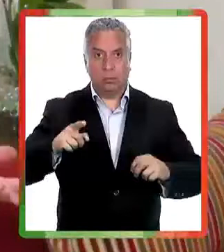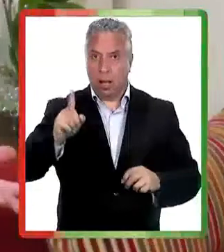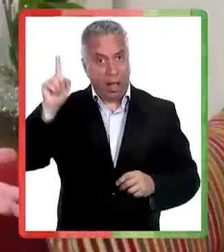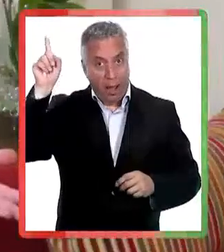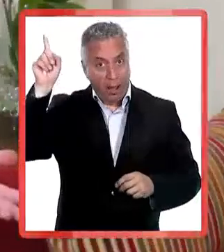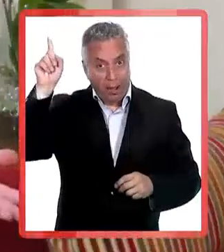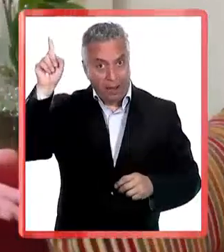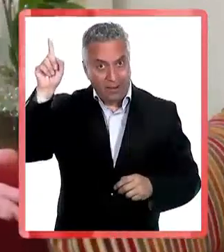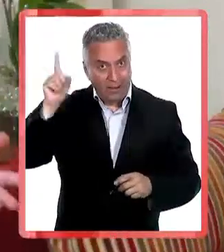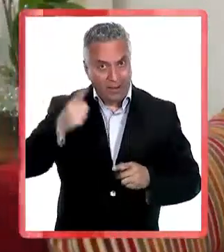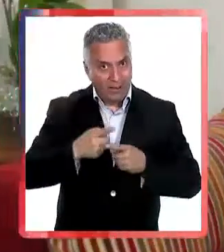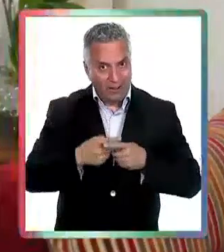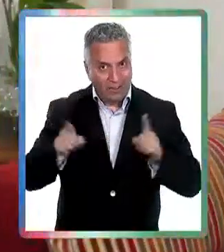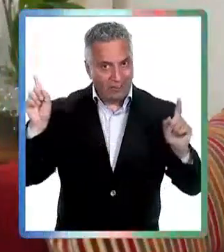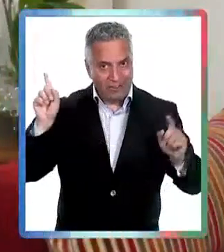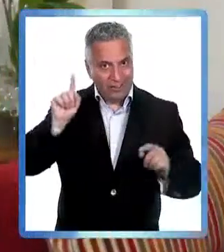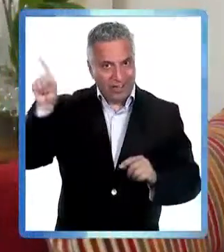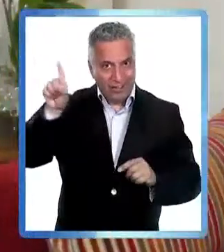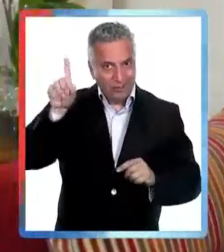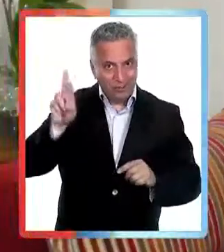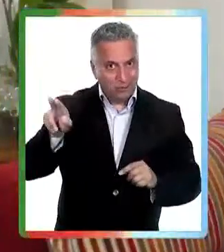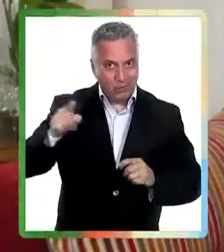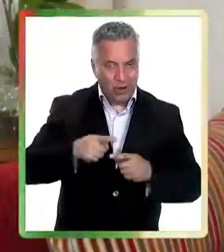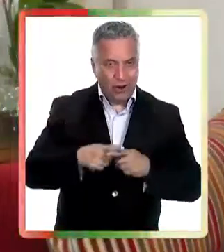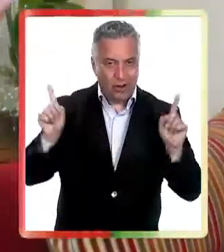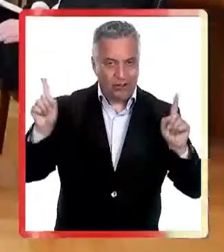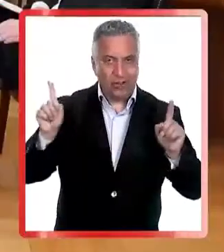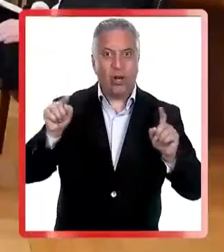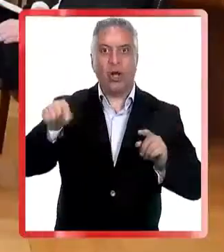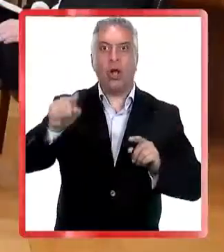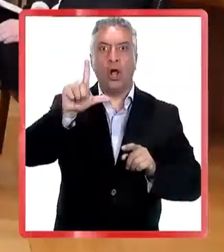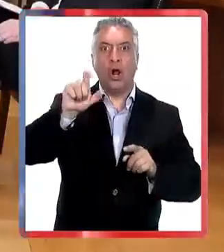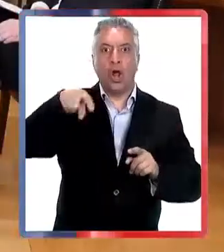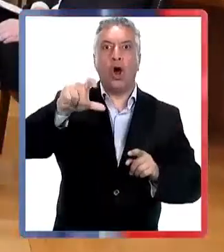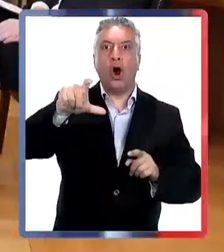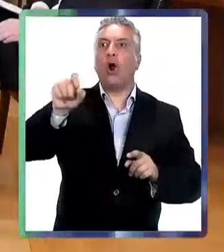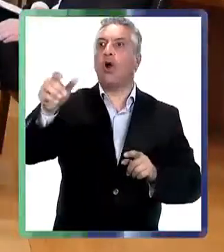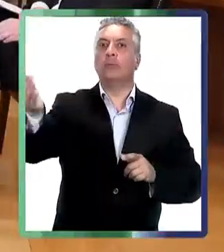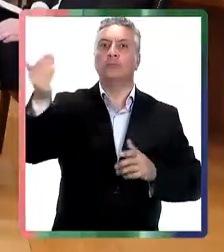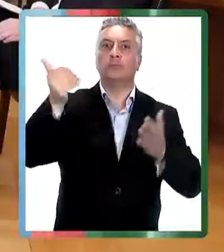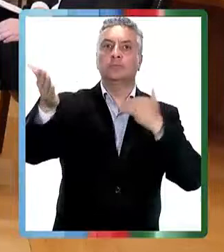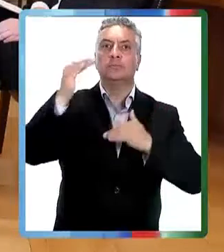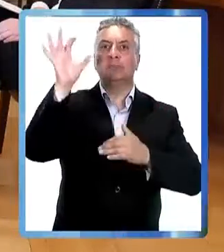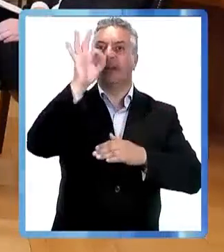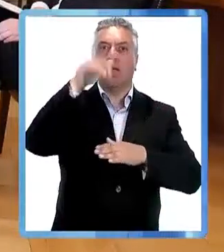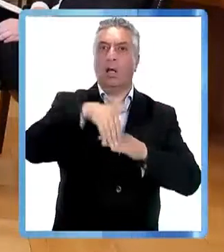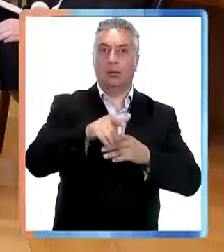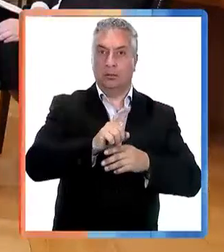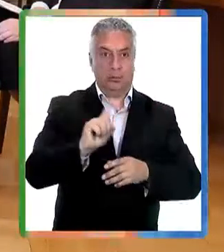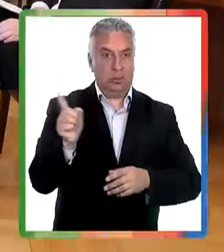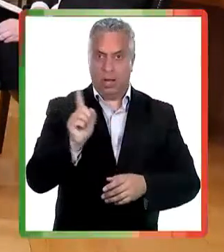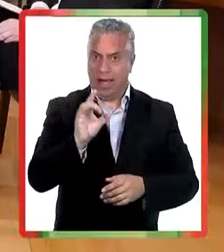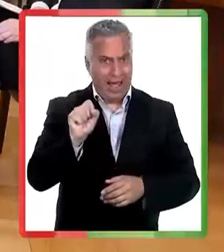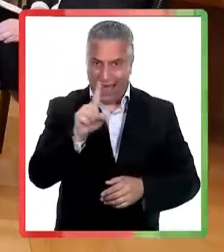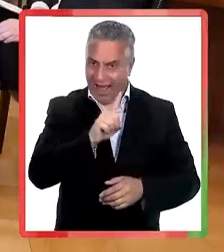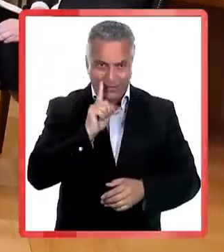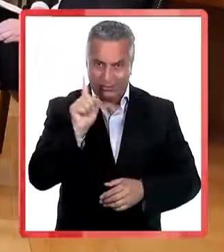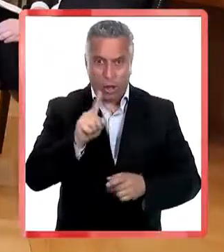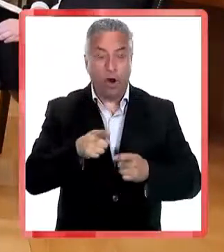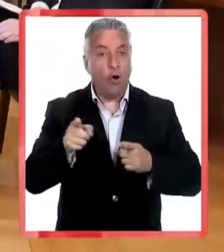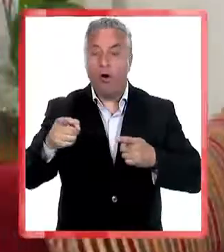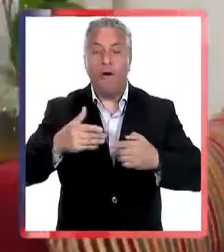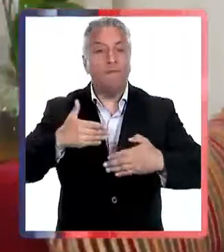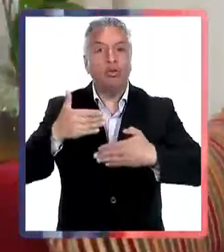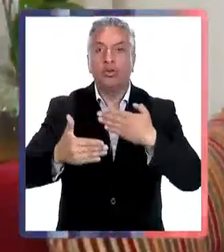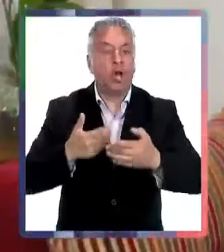no funciona así. No se trata de, citamos a los loncos el sábado a las 3 de la tarde. No, esto no es así.